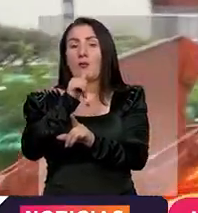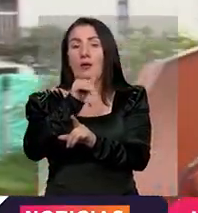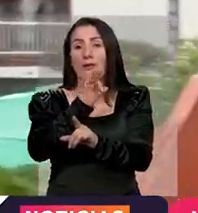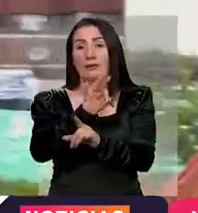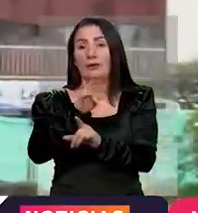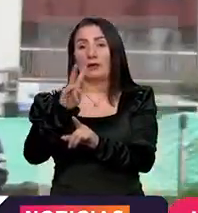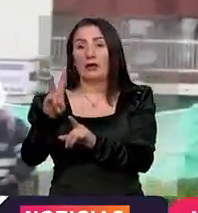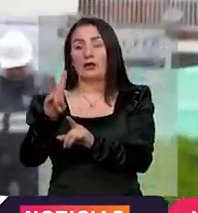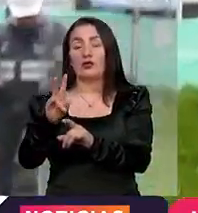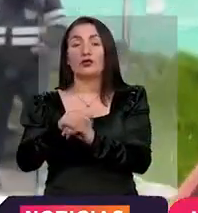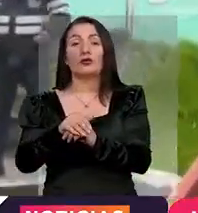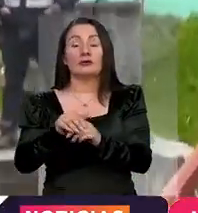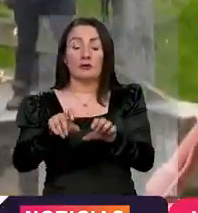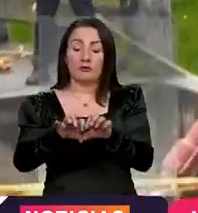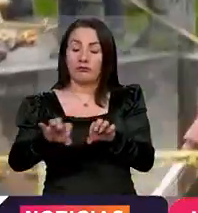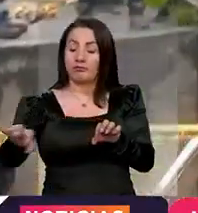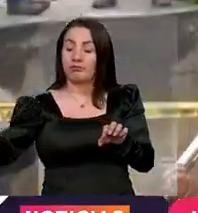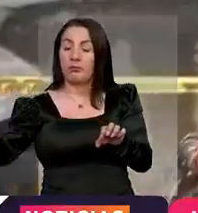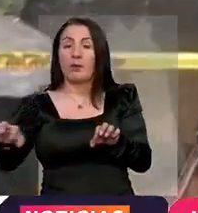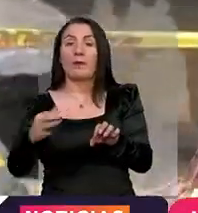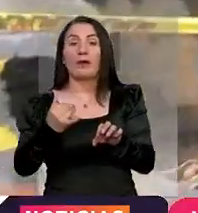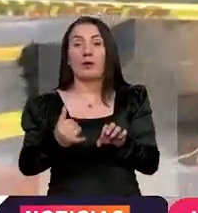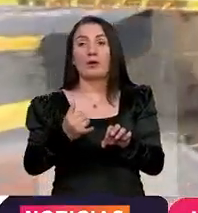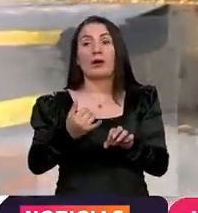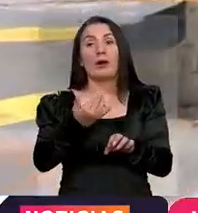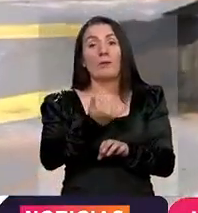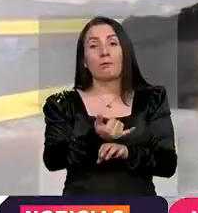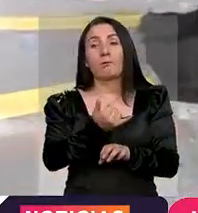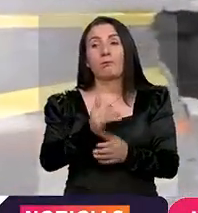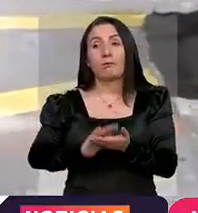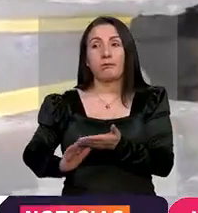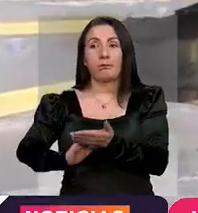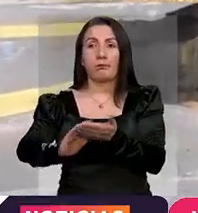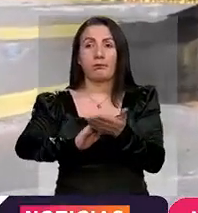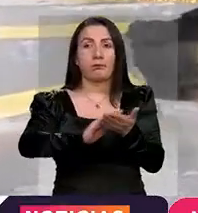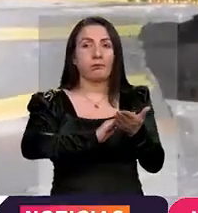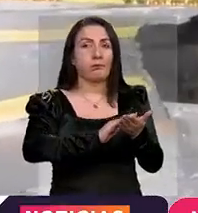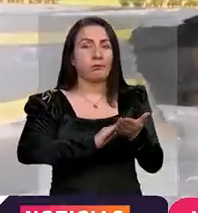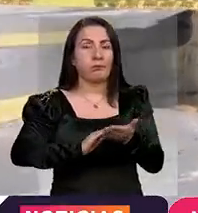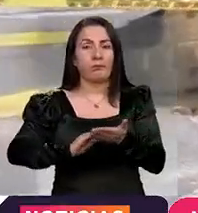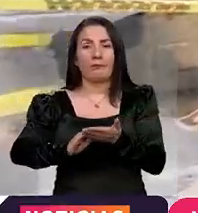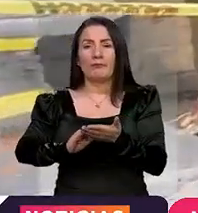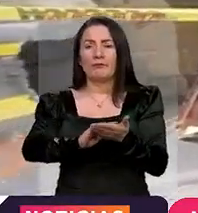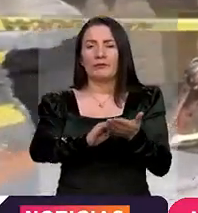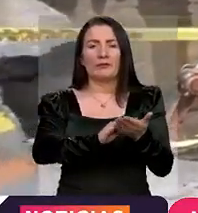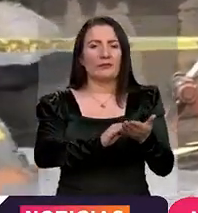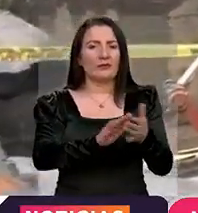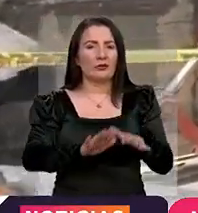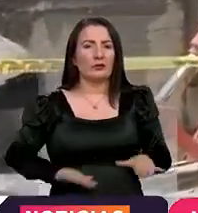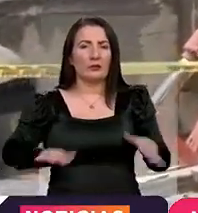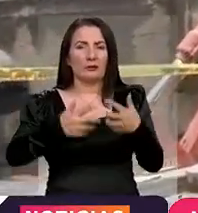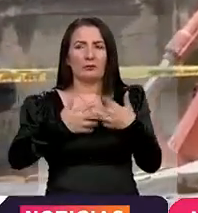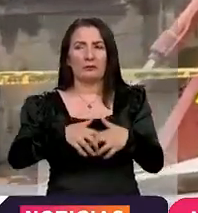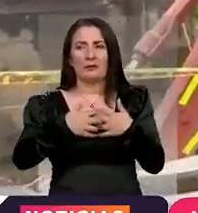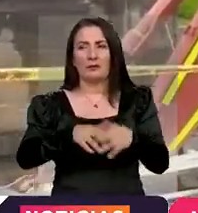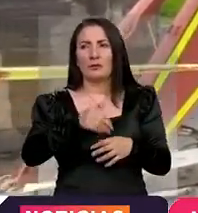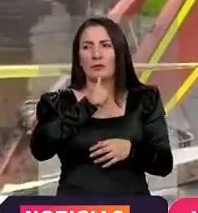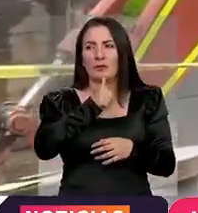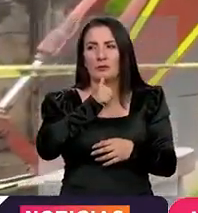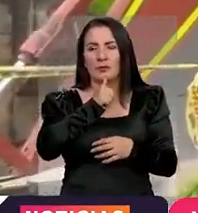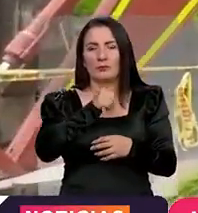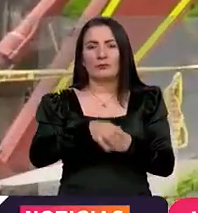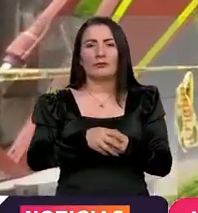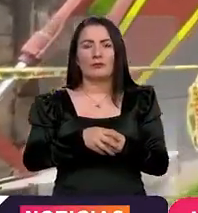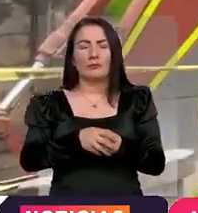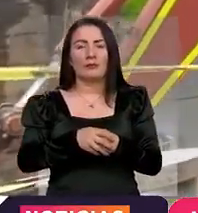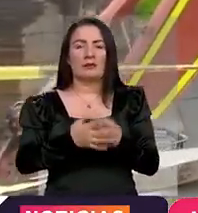32 pulgadas de alcantarillado y en ese momento nos encontramos con pues, toda la capacidad que tiene la empresa Acueducto